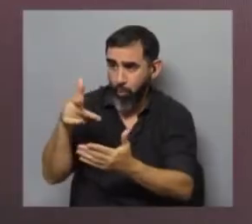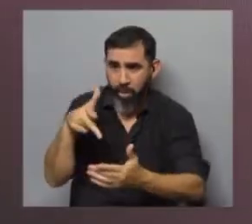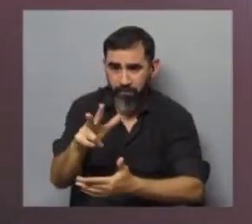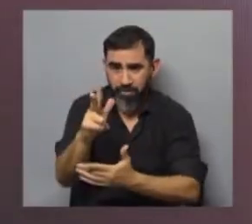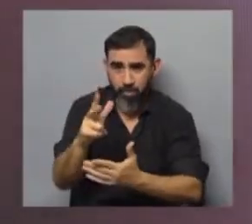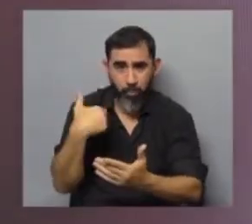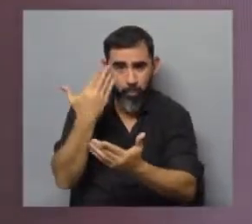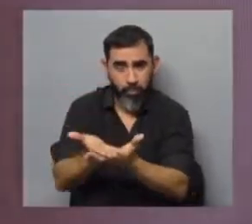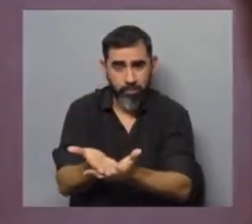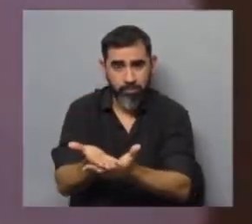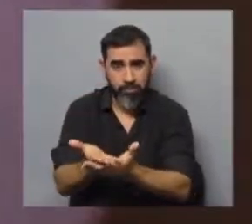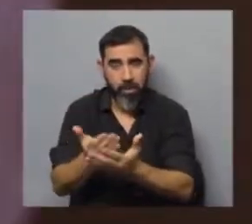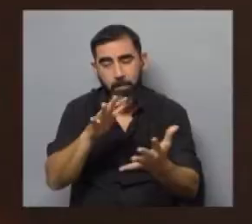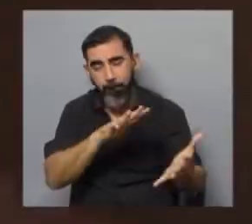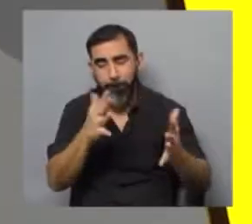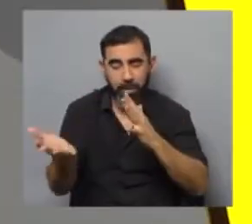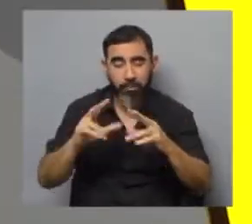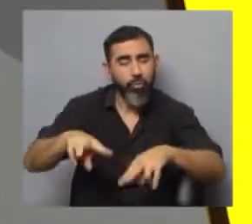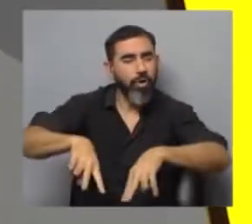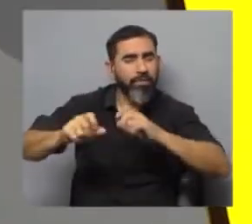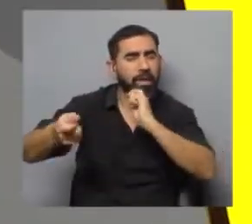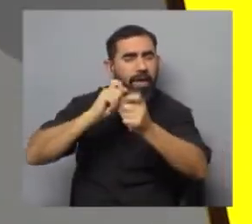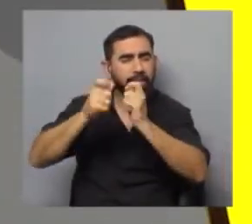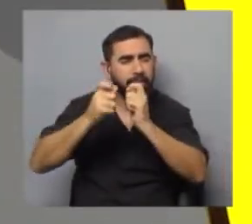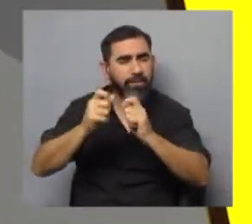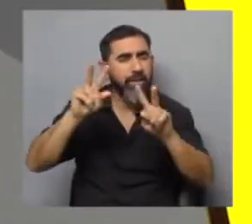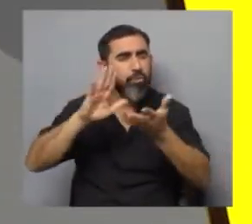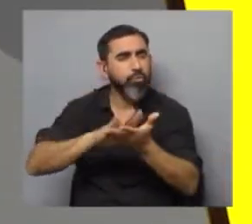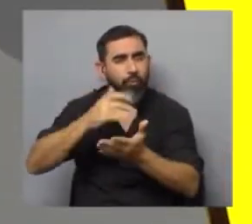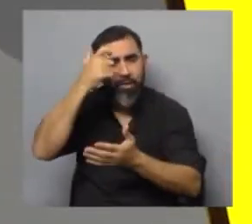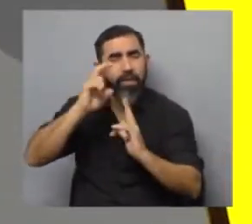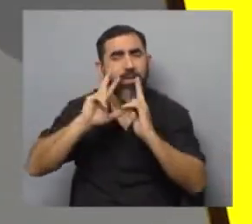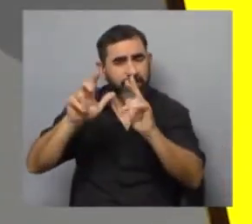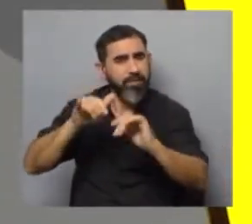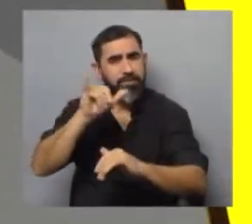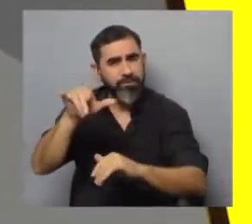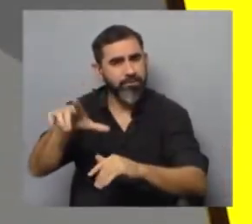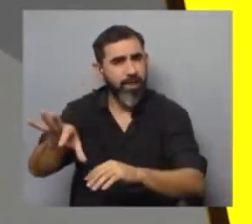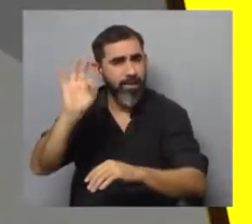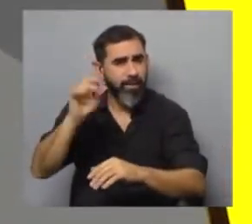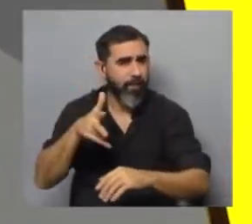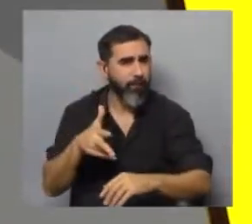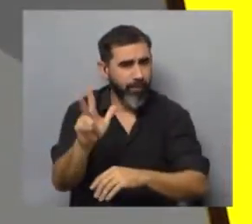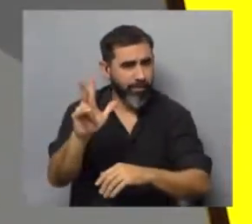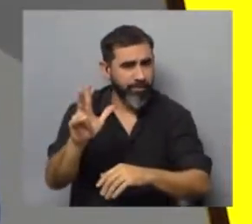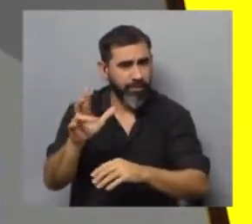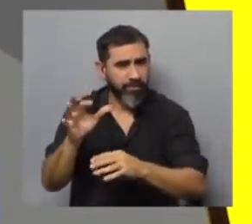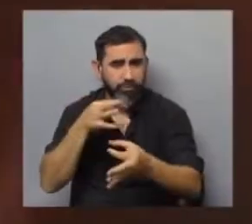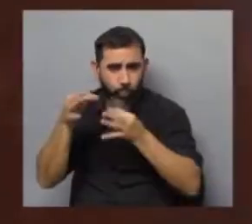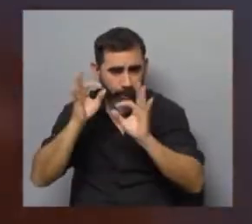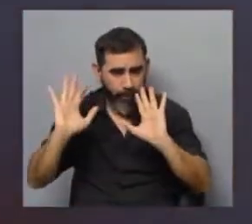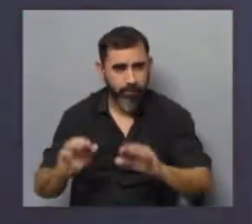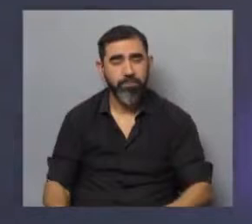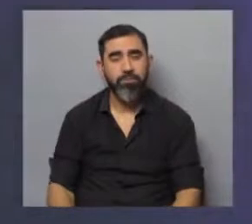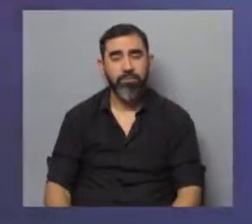fecha? Más o menos. Estuve revisando una nota vieja sobre ciencia y decíamos eso, que fue una sugerencia tuya elegir el